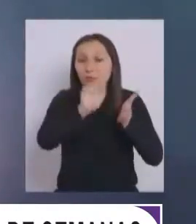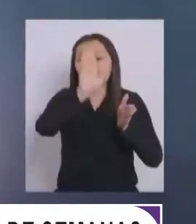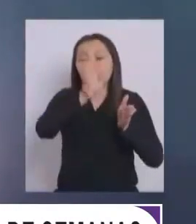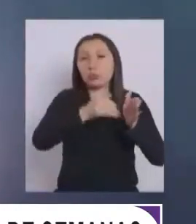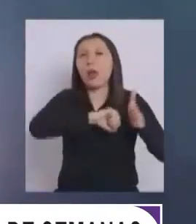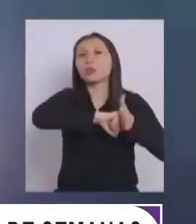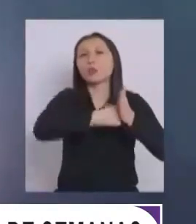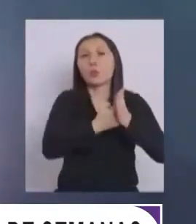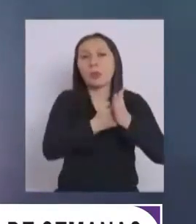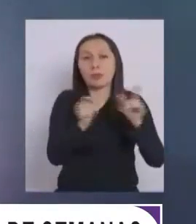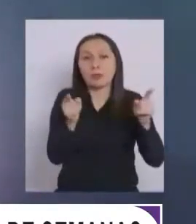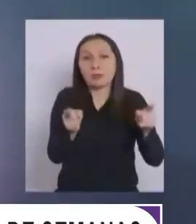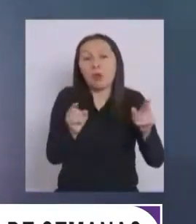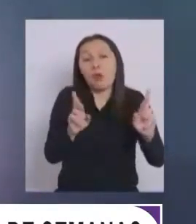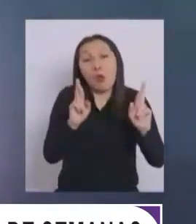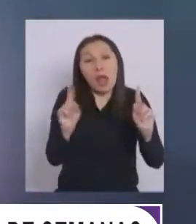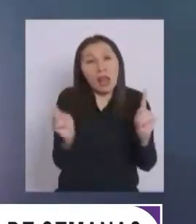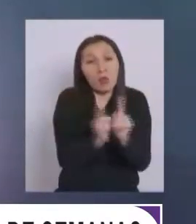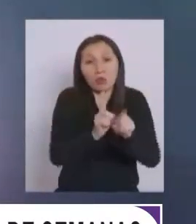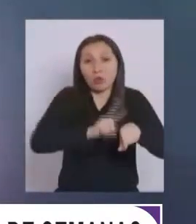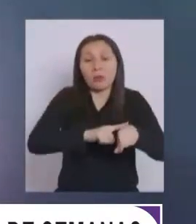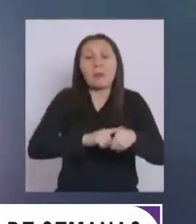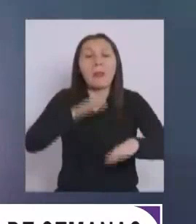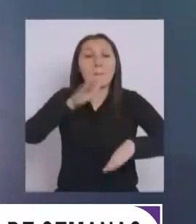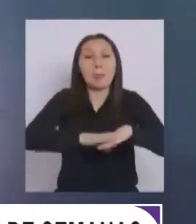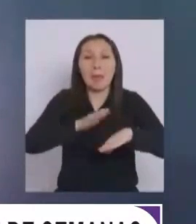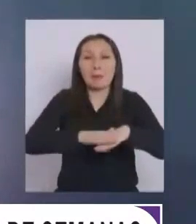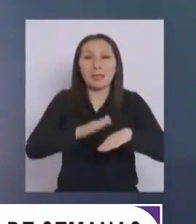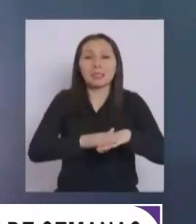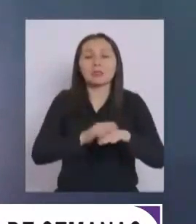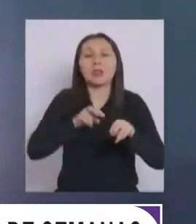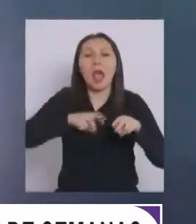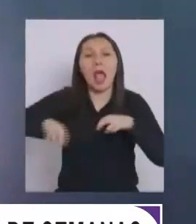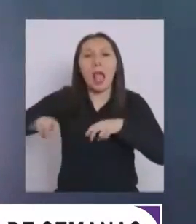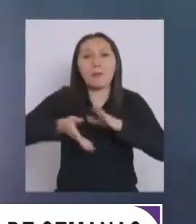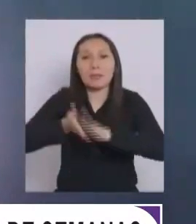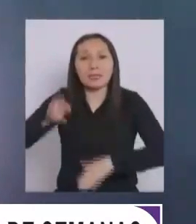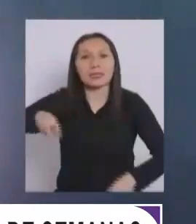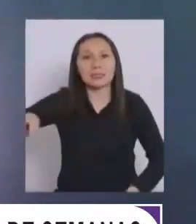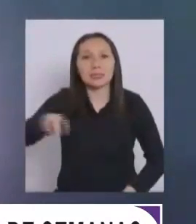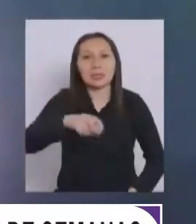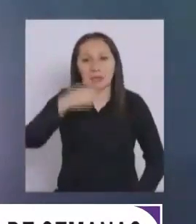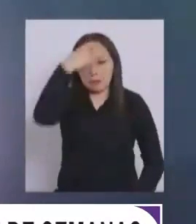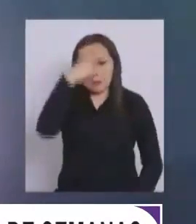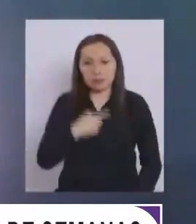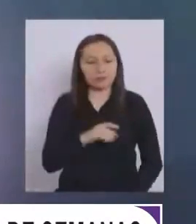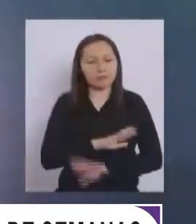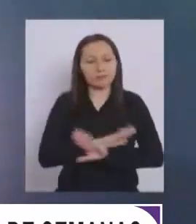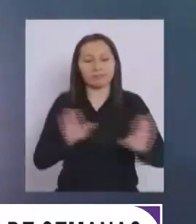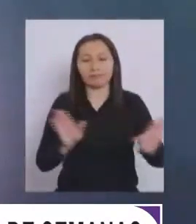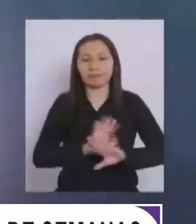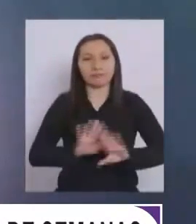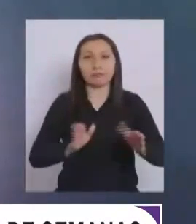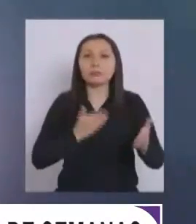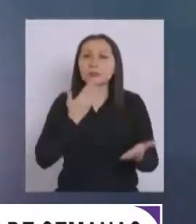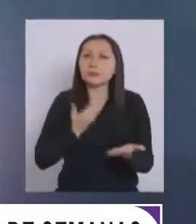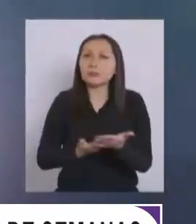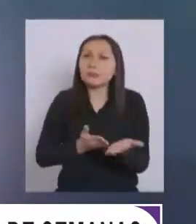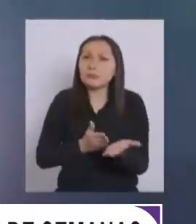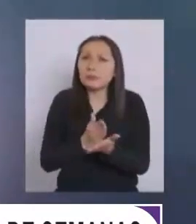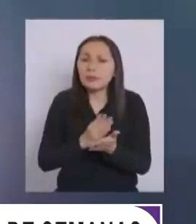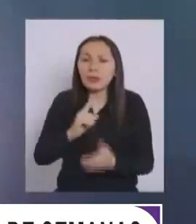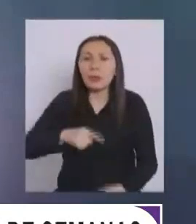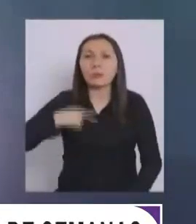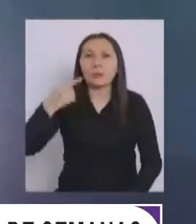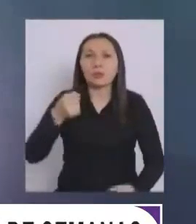suspende por un periodo, esperamos que sea corto, es el permiso de desplazamiento personal. Esto va a regir a partir